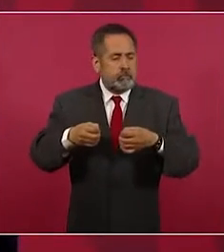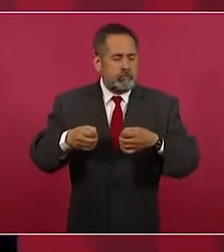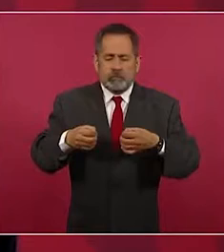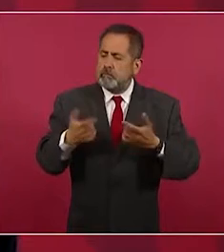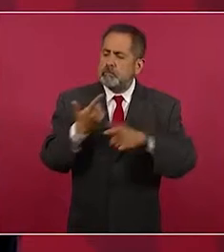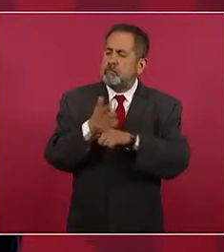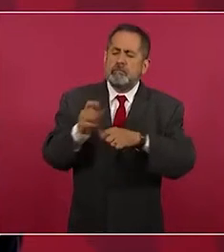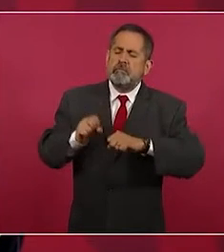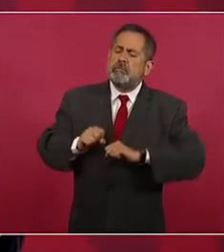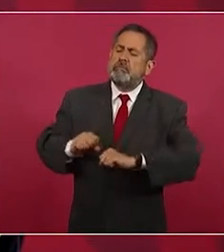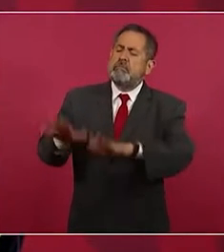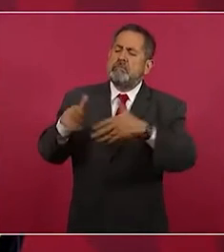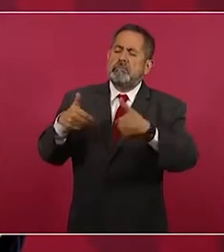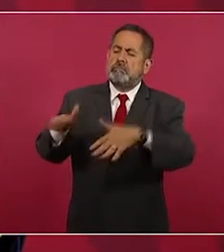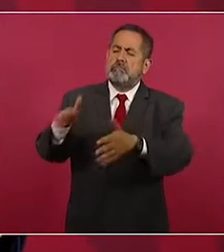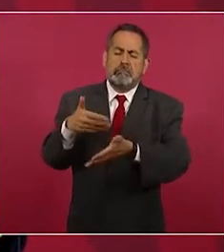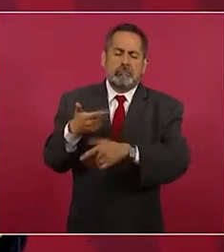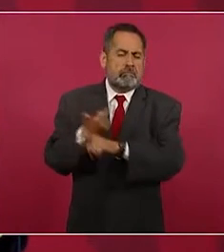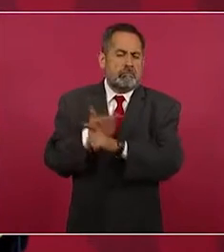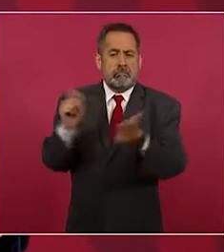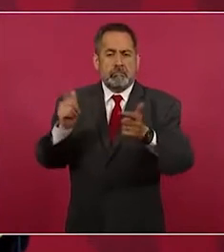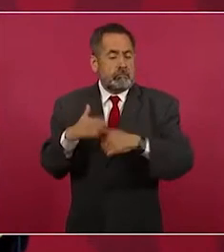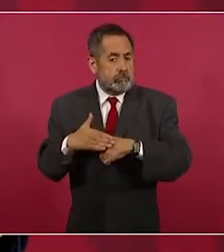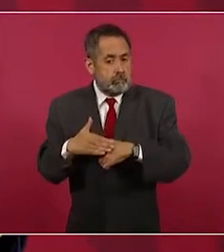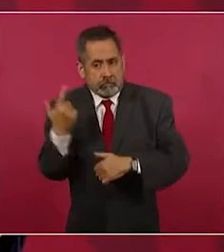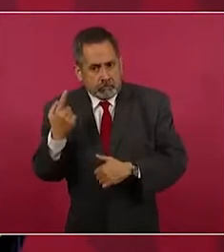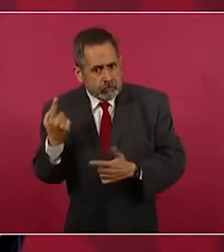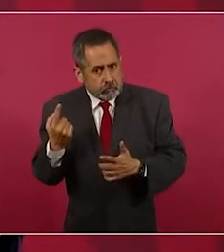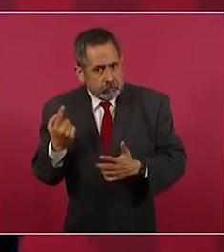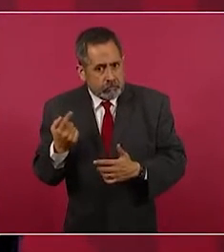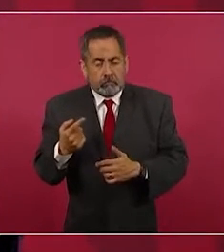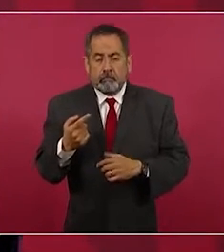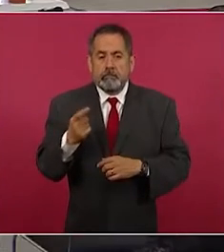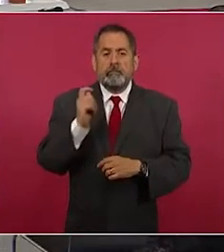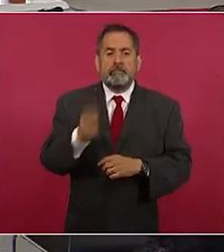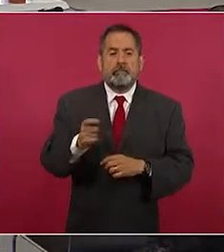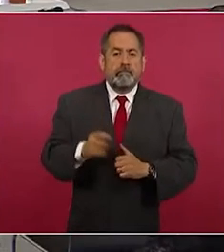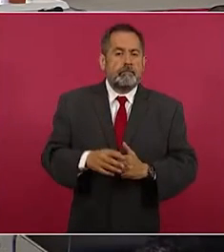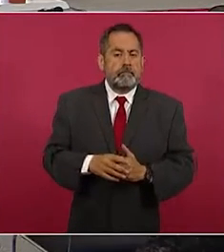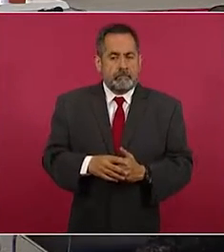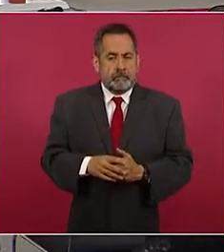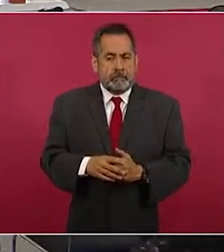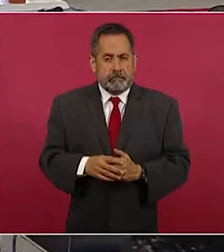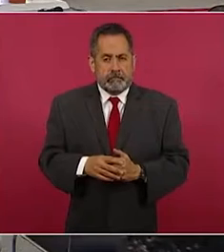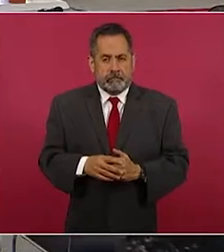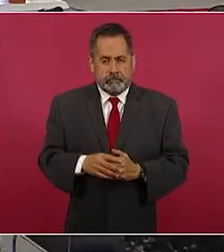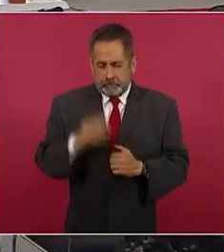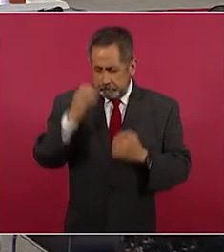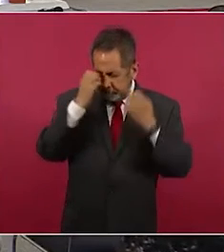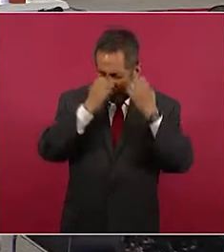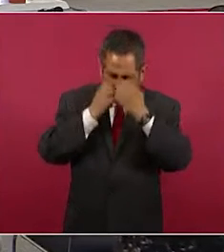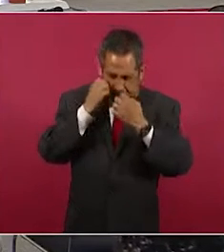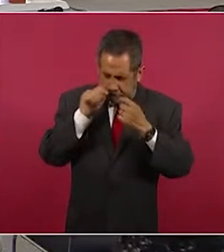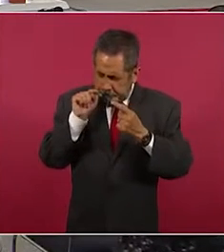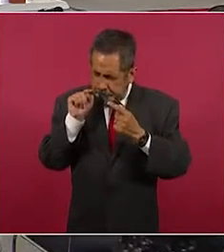libera porque en el análisis que se